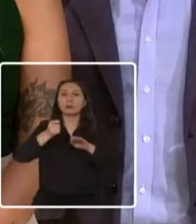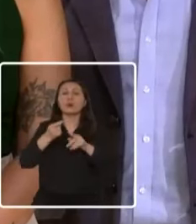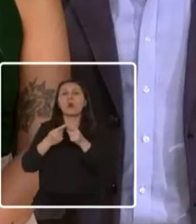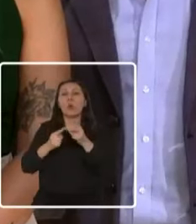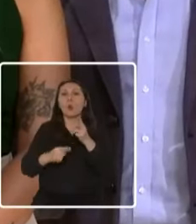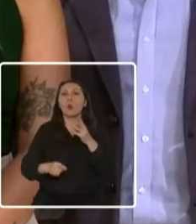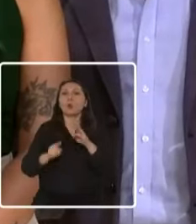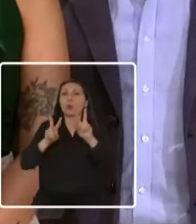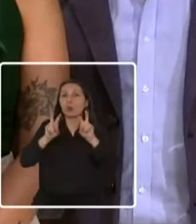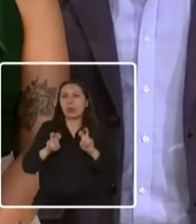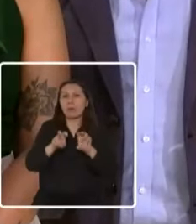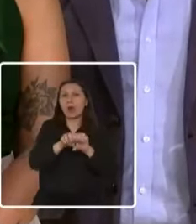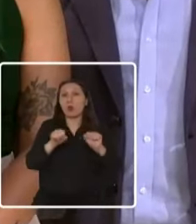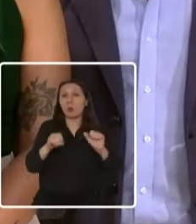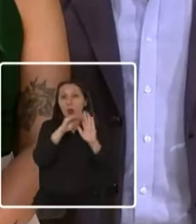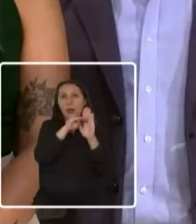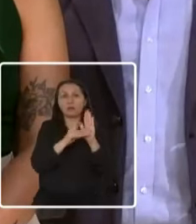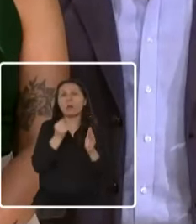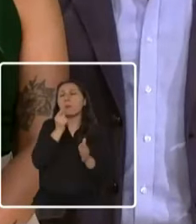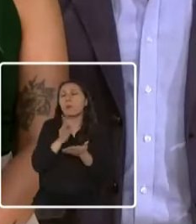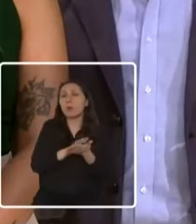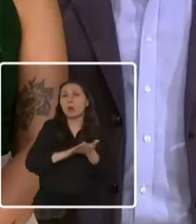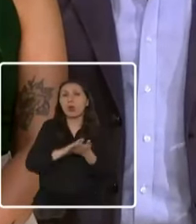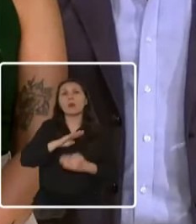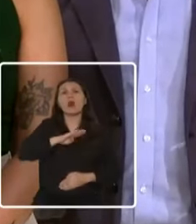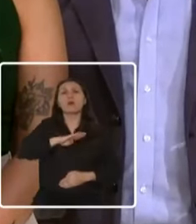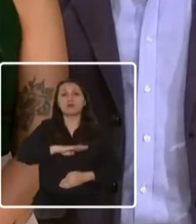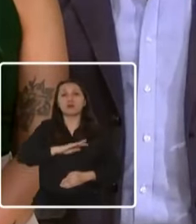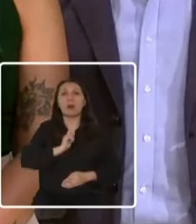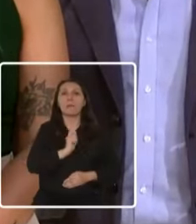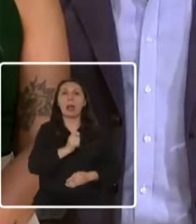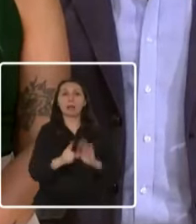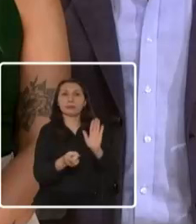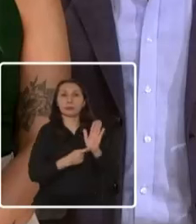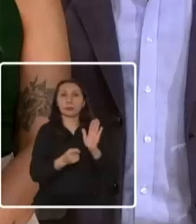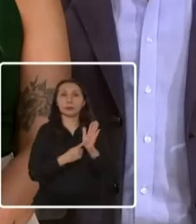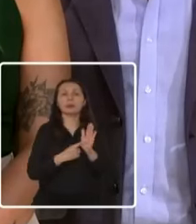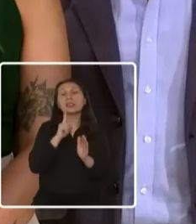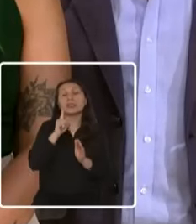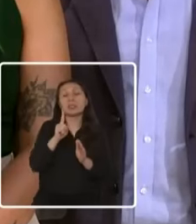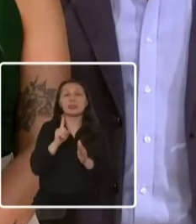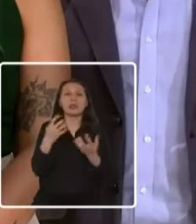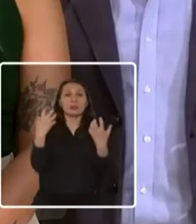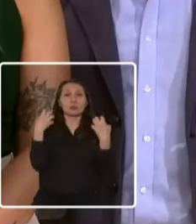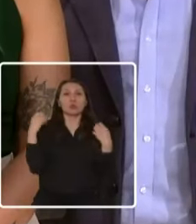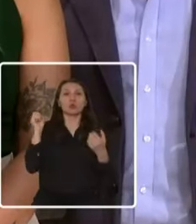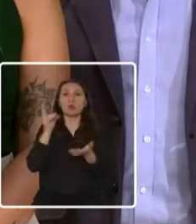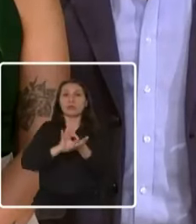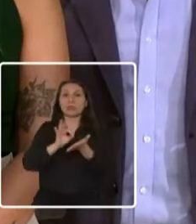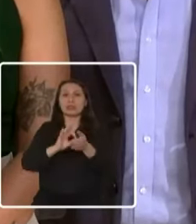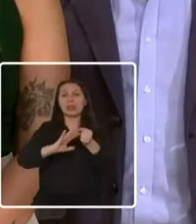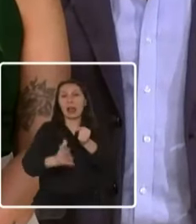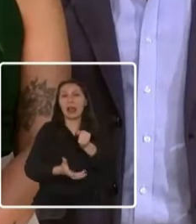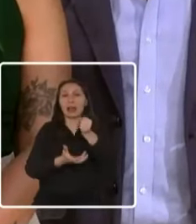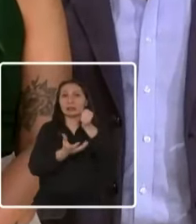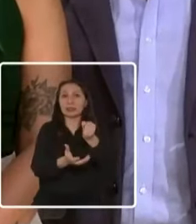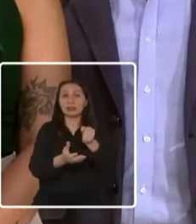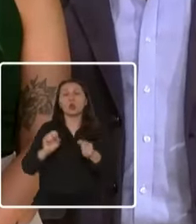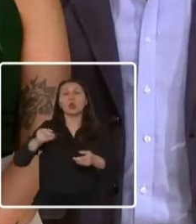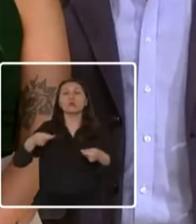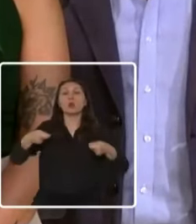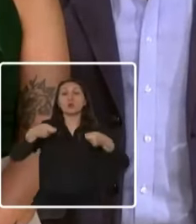de otras medidas, como la medida de alivio tributario, cuya institución a cargo es la Subsecretaría de Hacienda, el